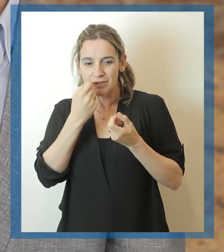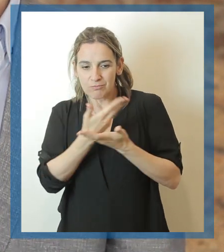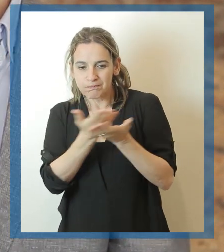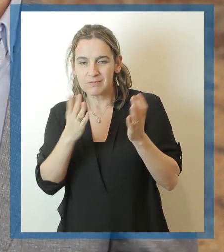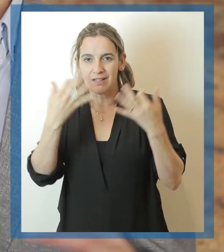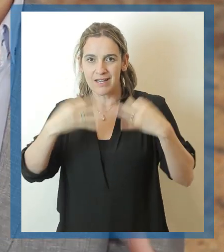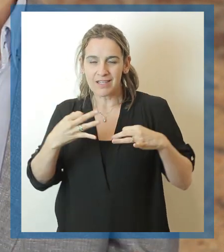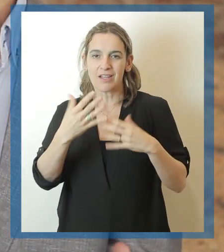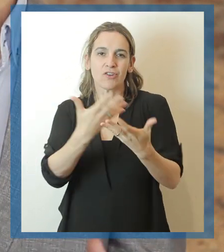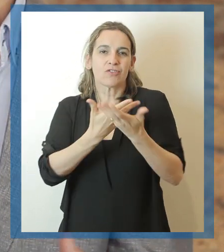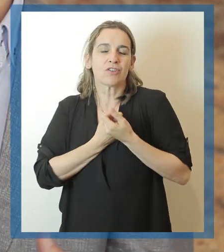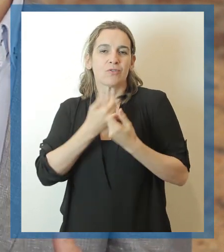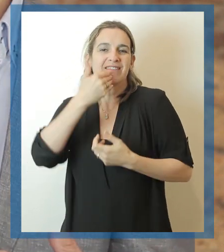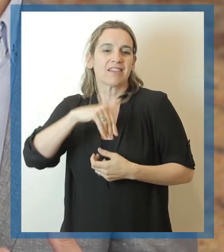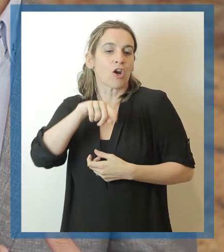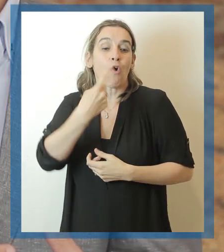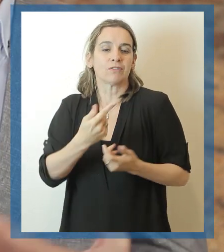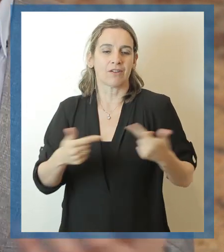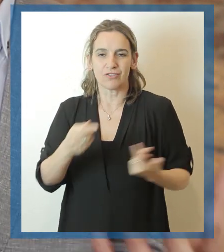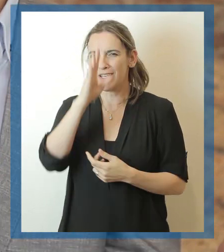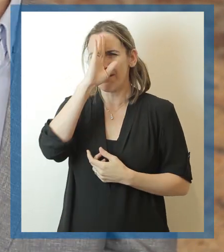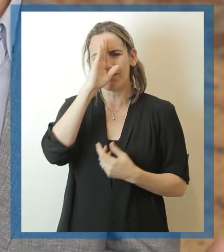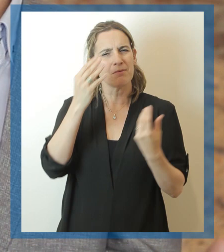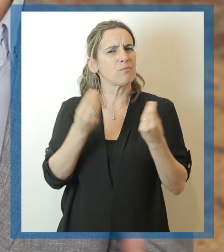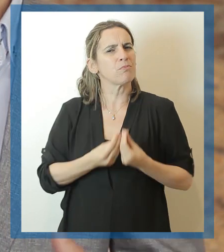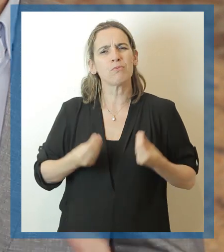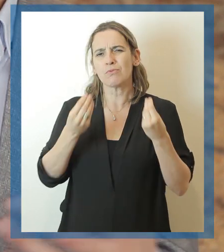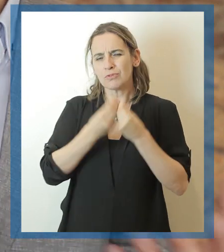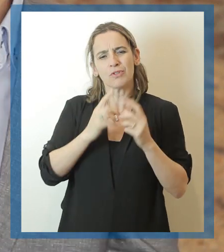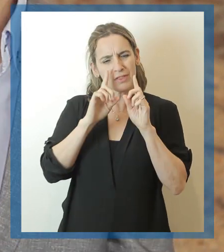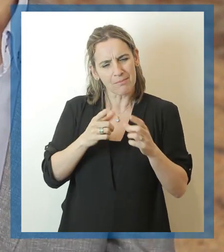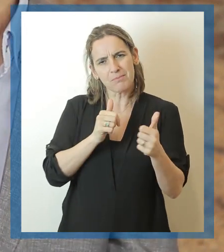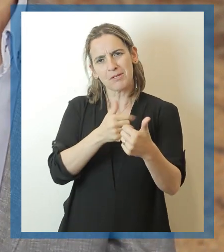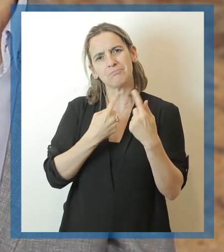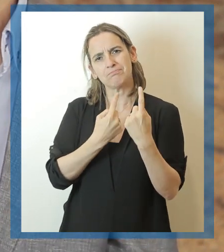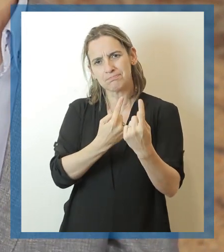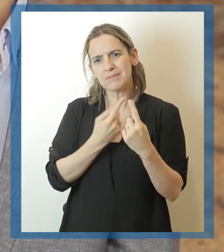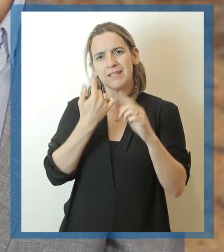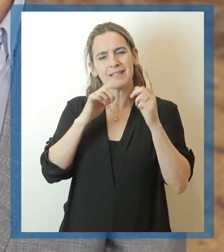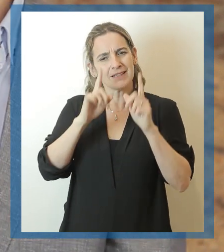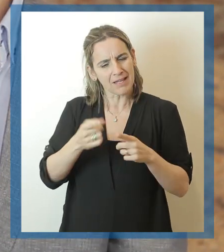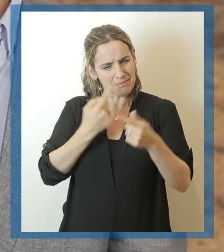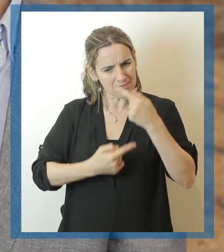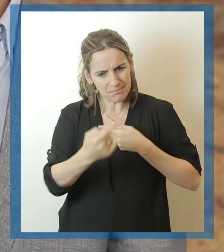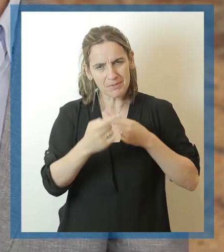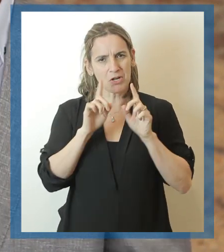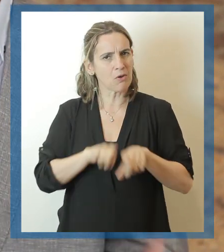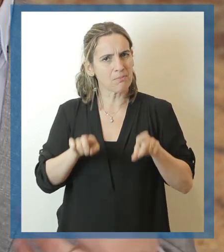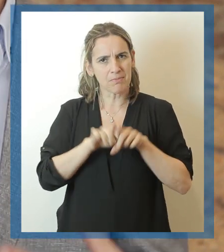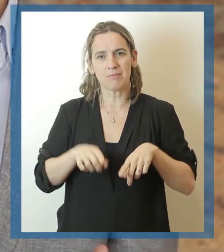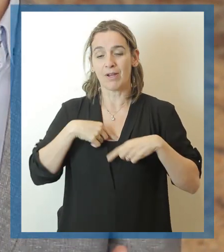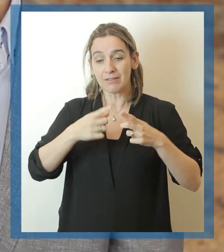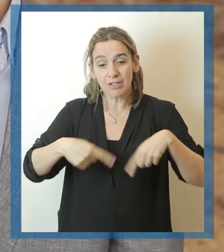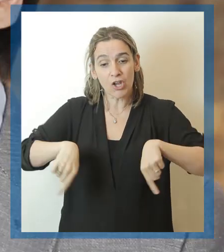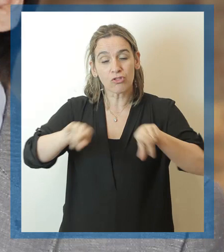acerca a otras realidades, nos ayuda a comprender otras situaciones y aprendemos muchísimo con ellos también. Y creo que a la